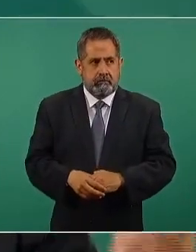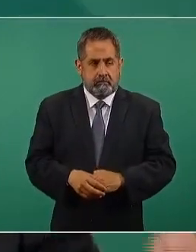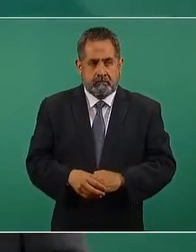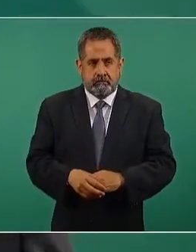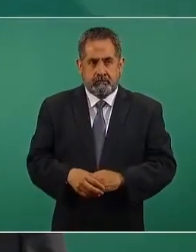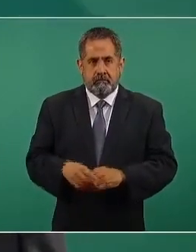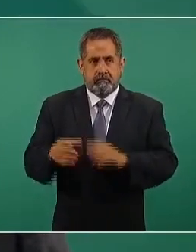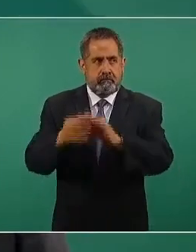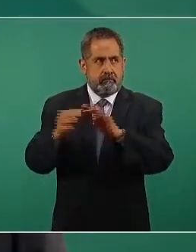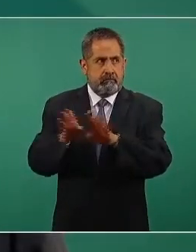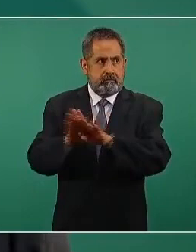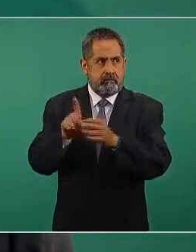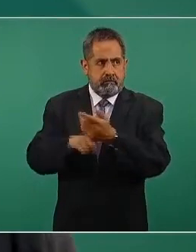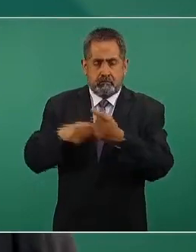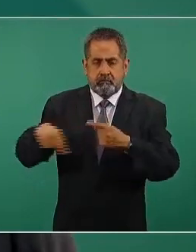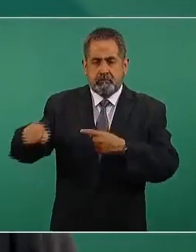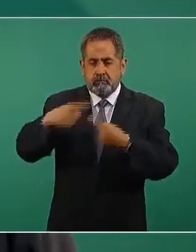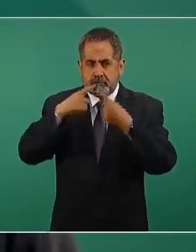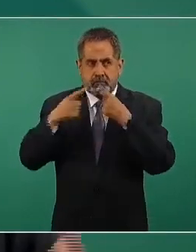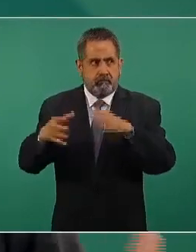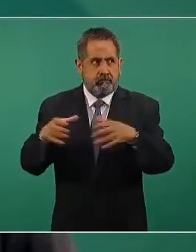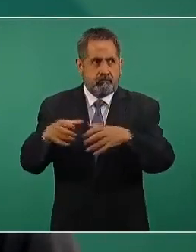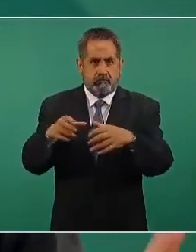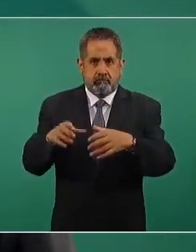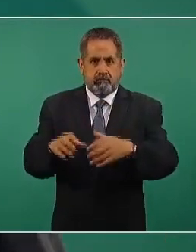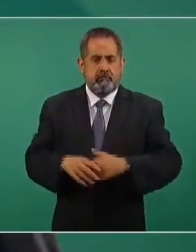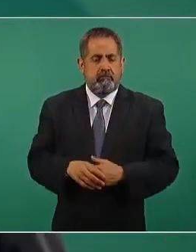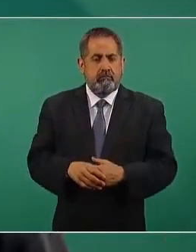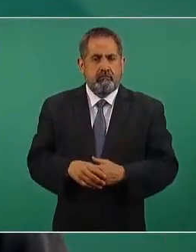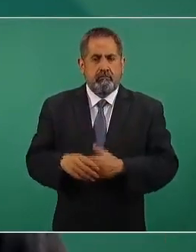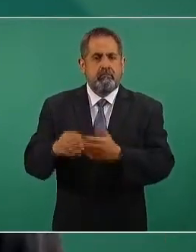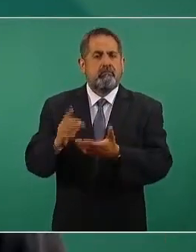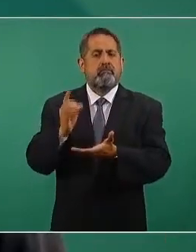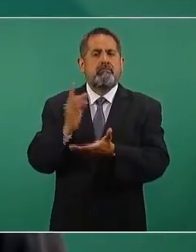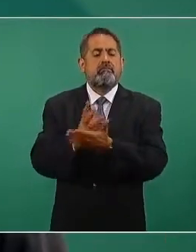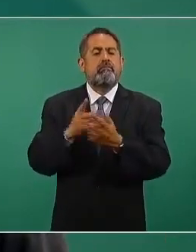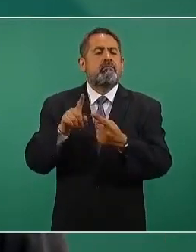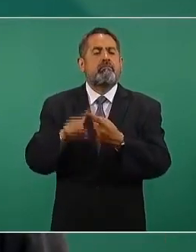el que manda es el pueblo, el único amo es el pueblo.